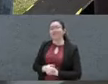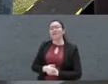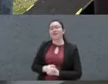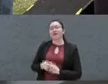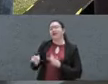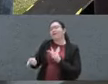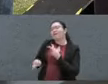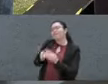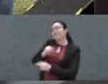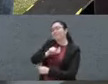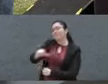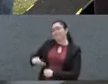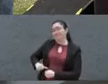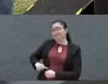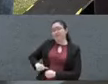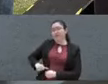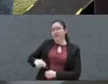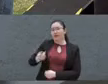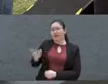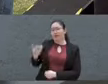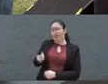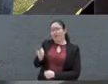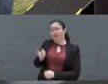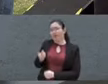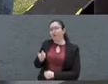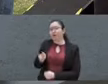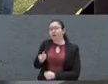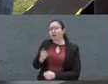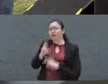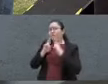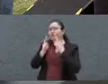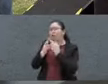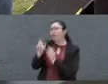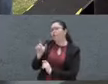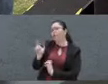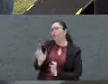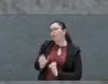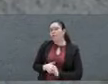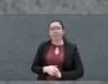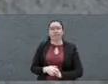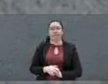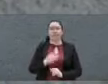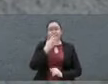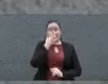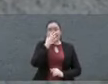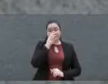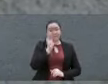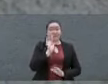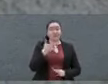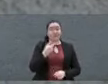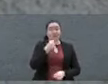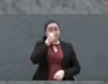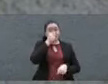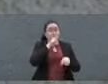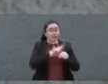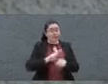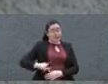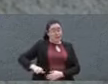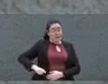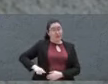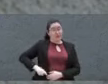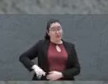alcaldes, ¿cuándo se reunirá con ellos? Si hay algún día ya previsto para reunirse con ellos. Bueno, ya se reunirá el secretario de gobierno